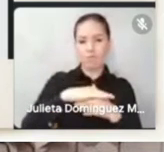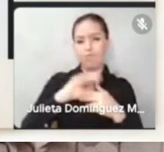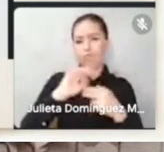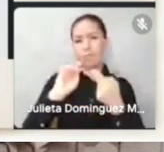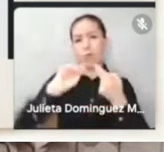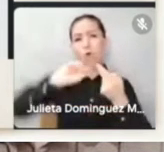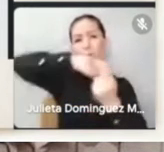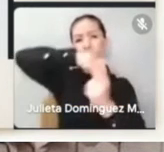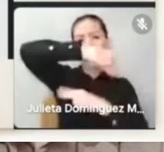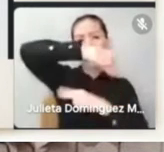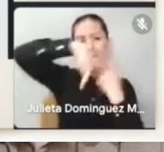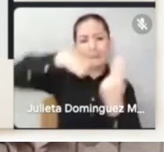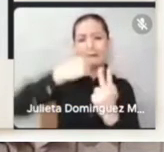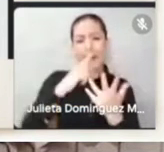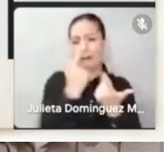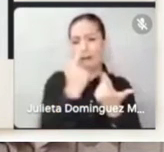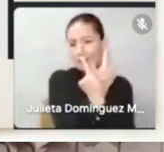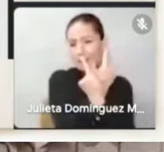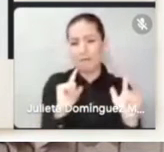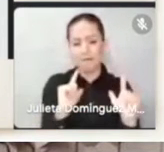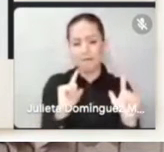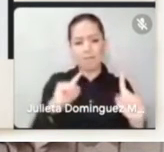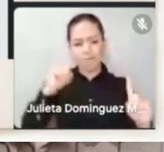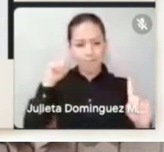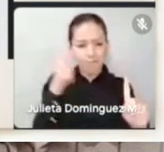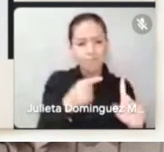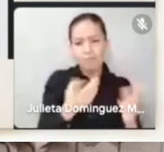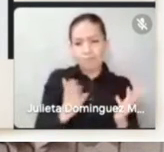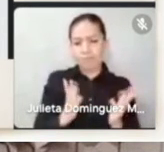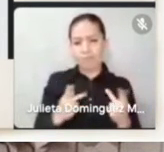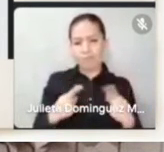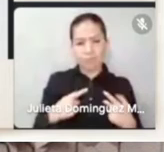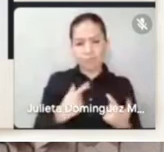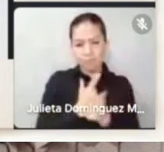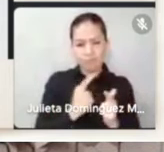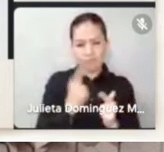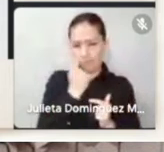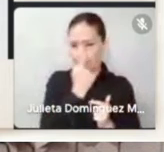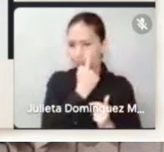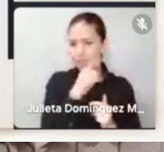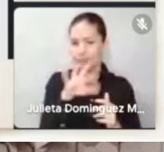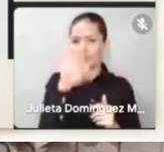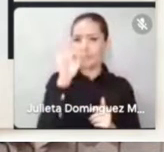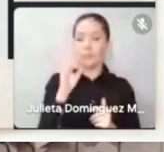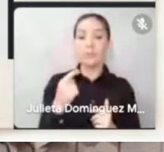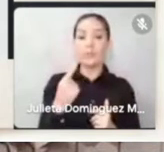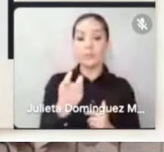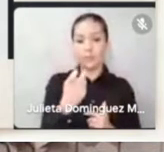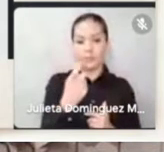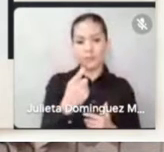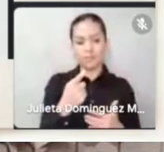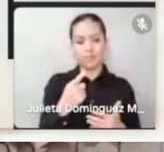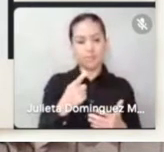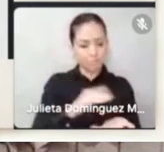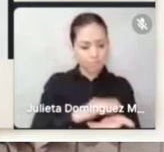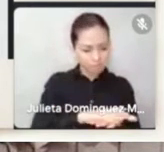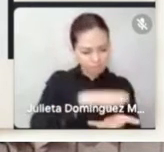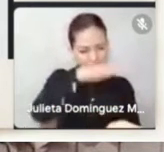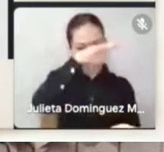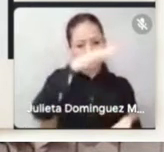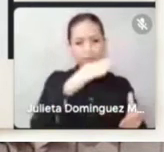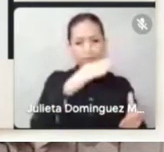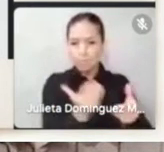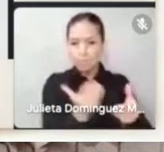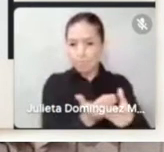secreto y directo. Finalmente, en la propuesta se concluye que de las constancias que integran el expediente, no